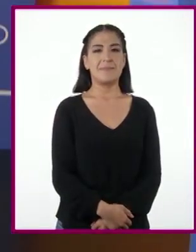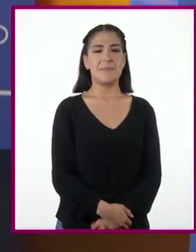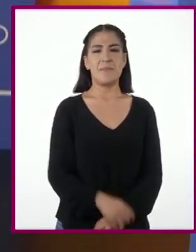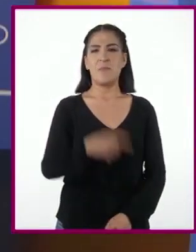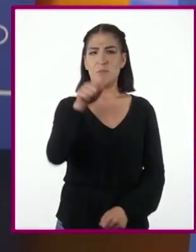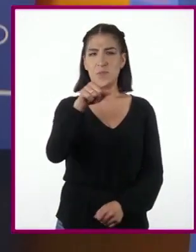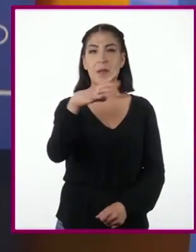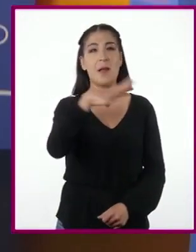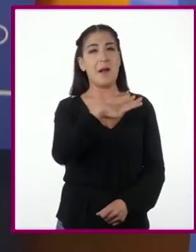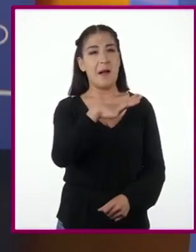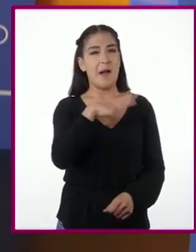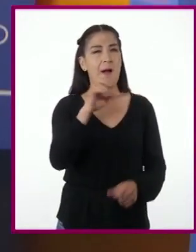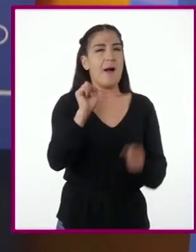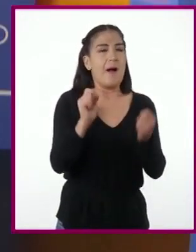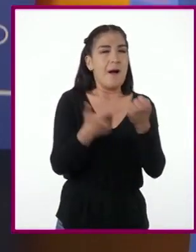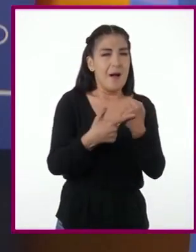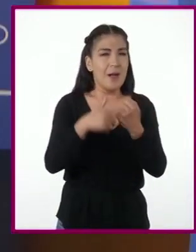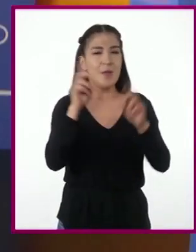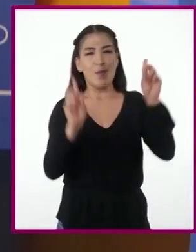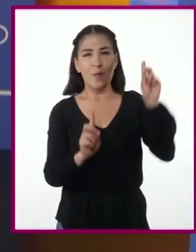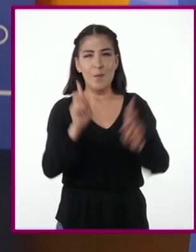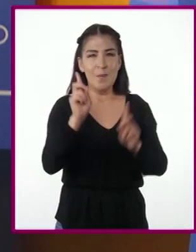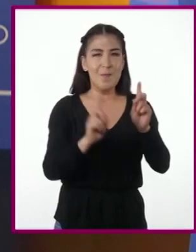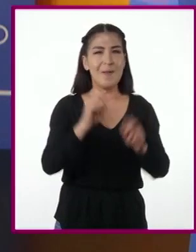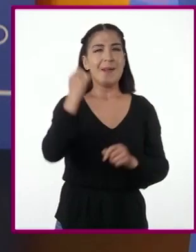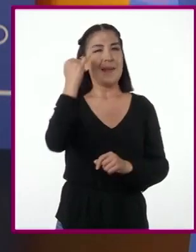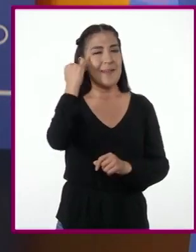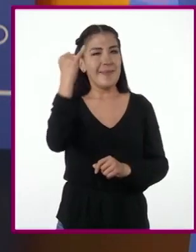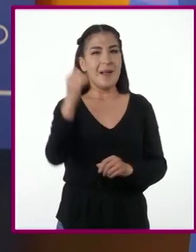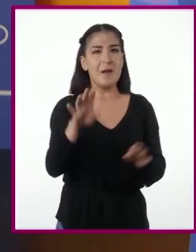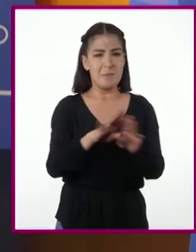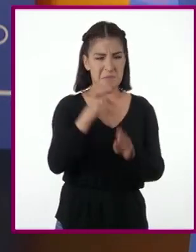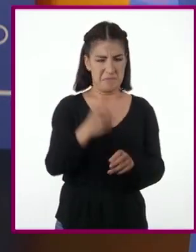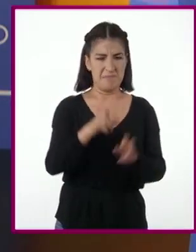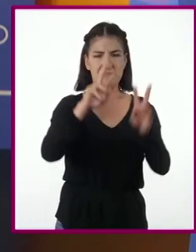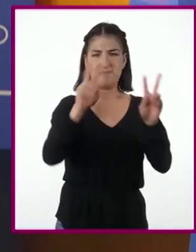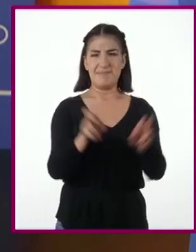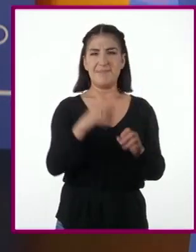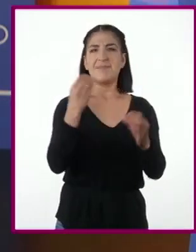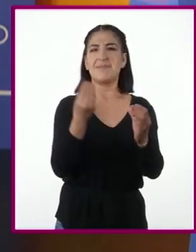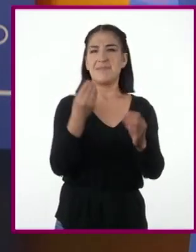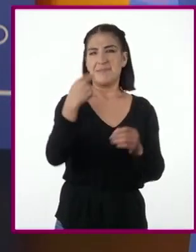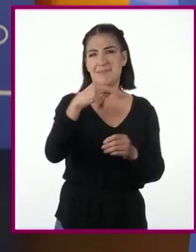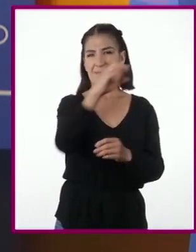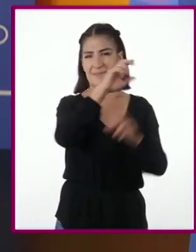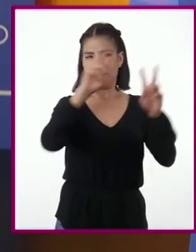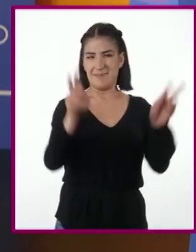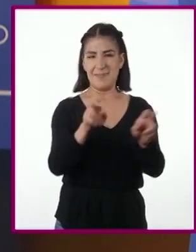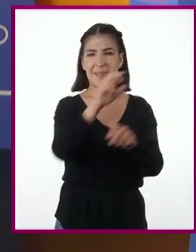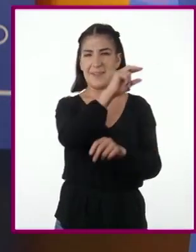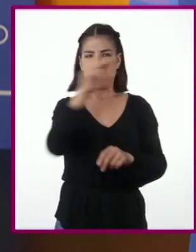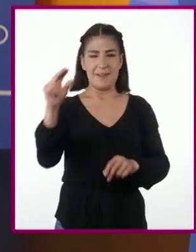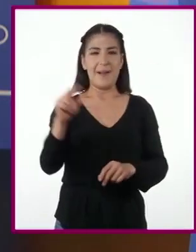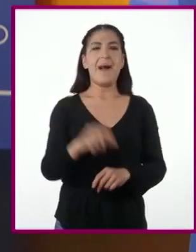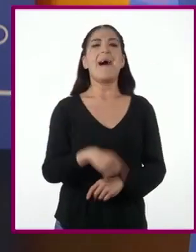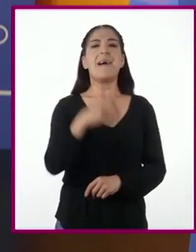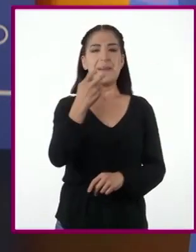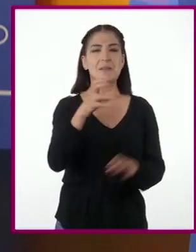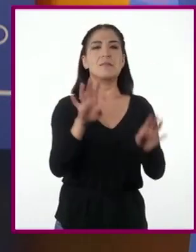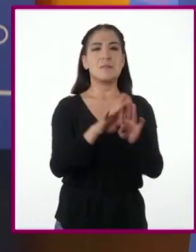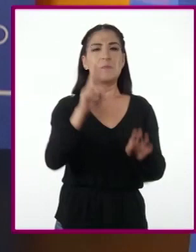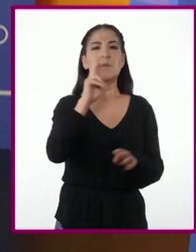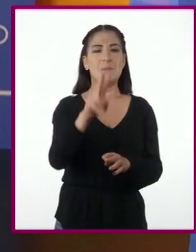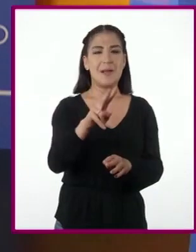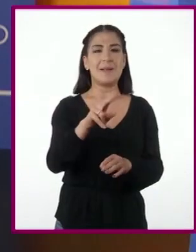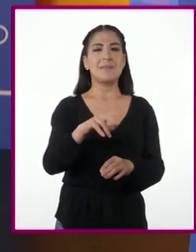¿Tienes alguna idea de por qué el programa tiene este nombre? Te voy a dar una pista, ya que durante la